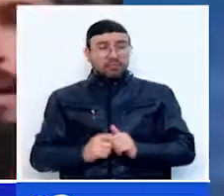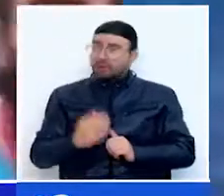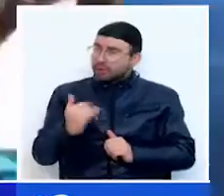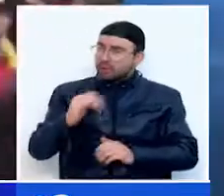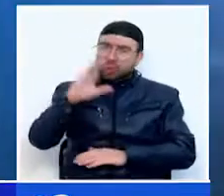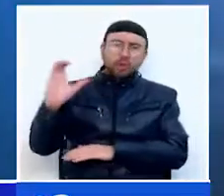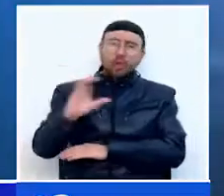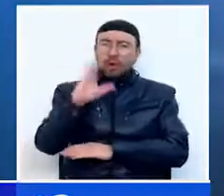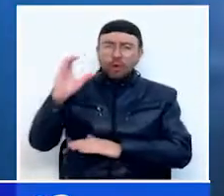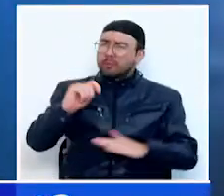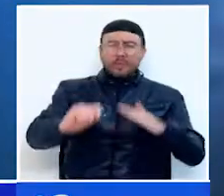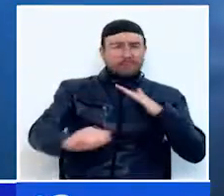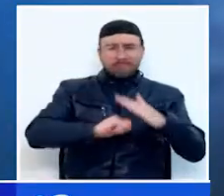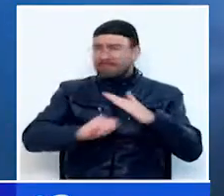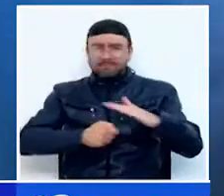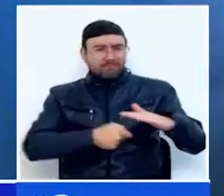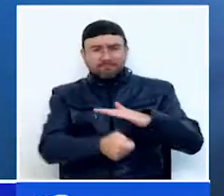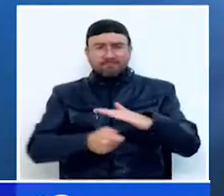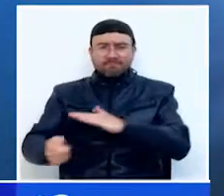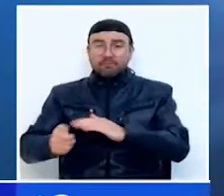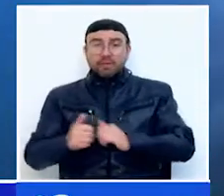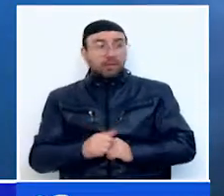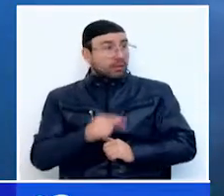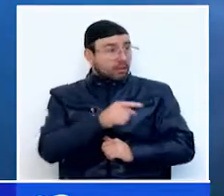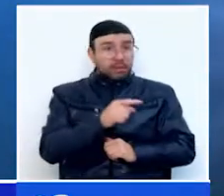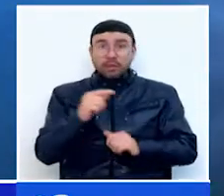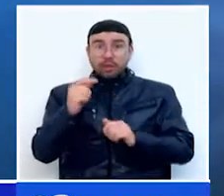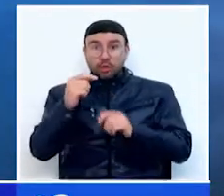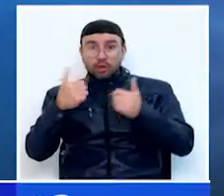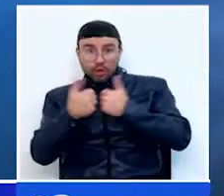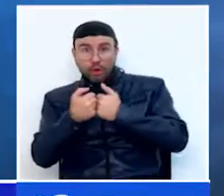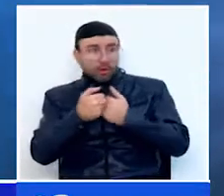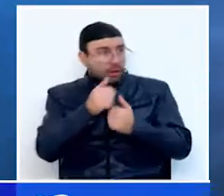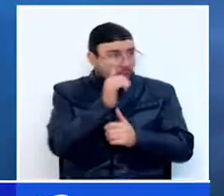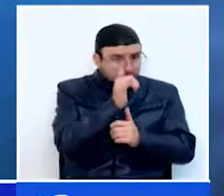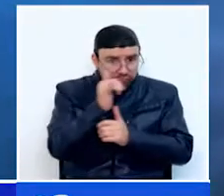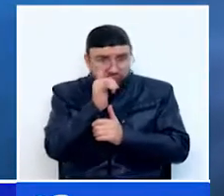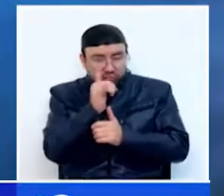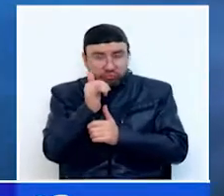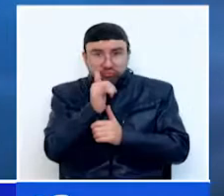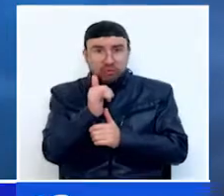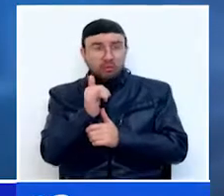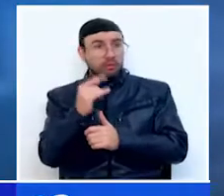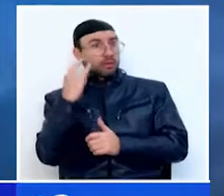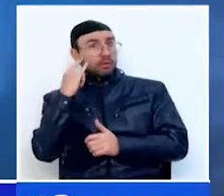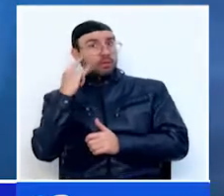Colombia! En este video grabado por su novia se captó el momento en el que fue atacado a disparos.